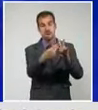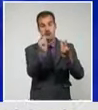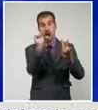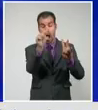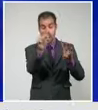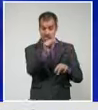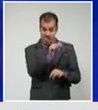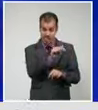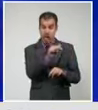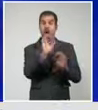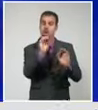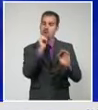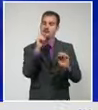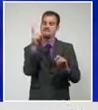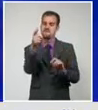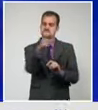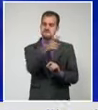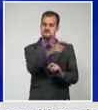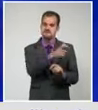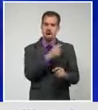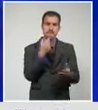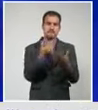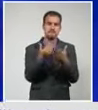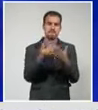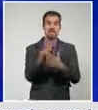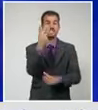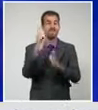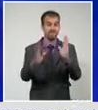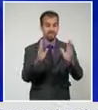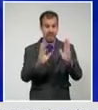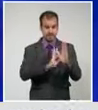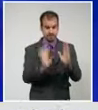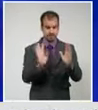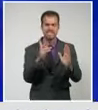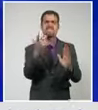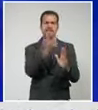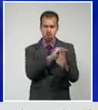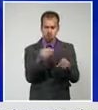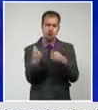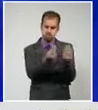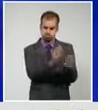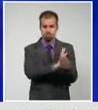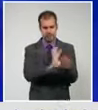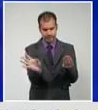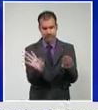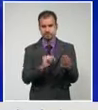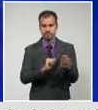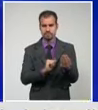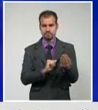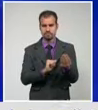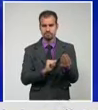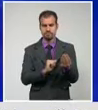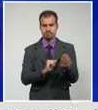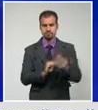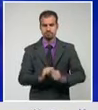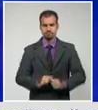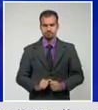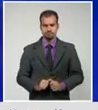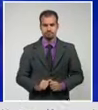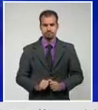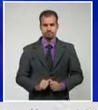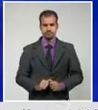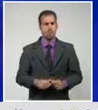arrancar en el día de hoy. Ya las vacunas están allí. Ya, pero está previsto, estaban creadas ya